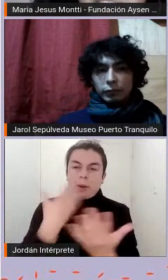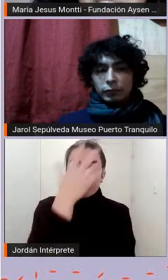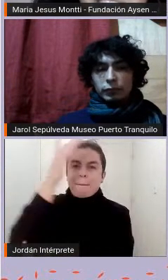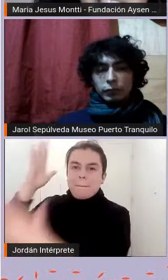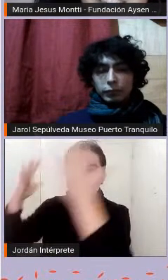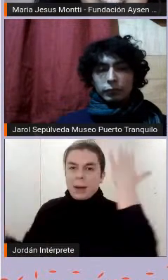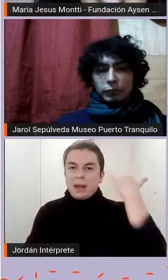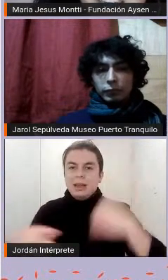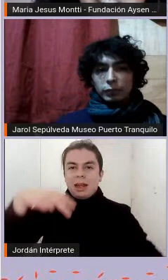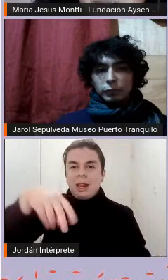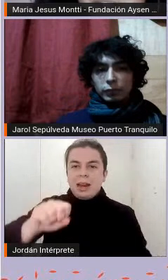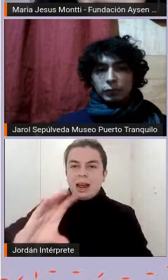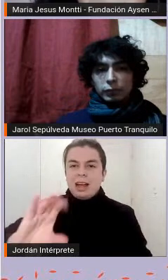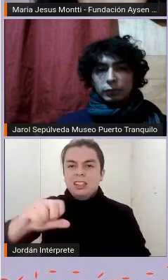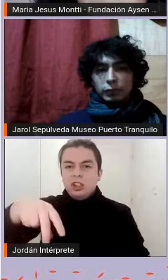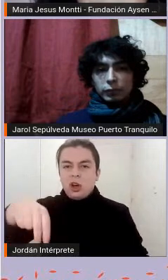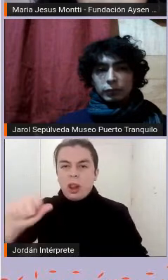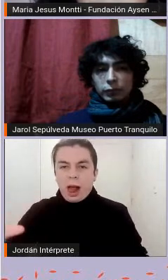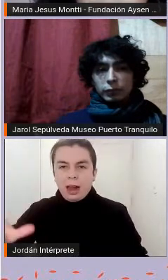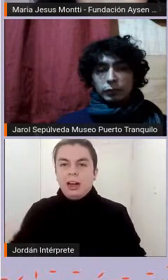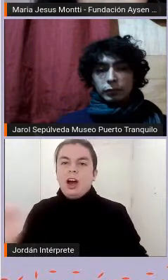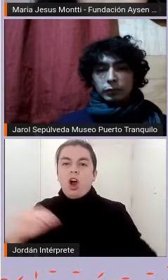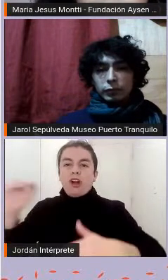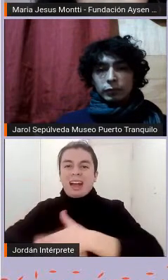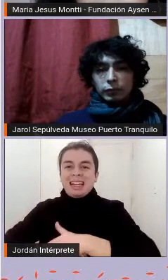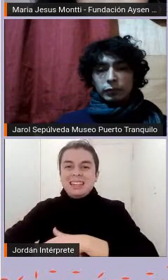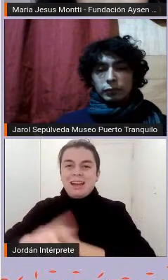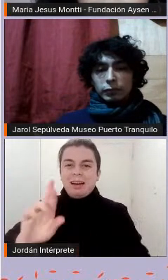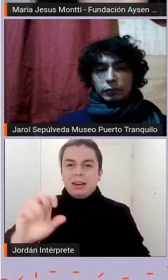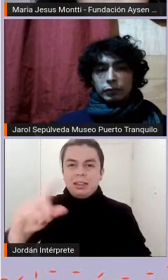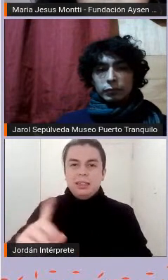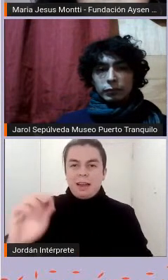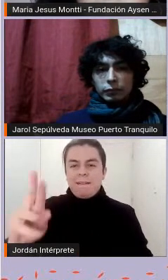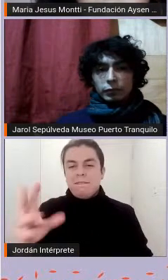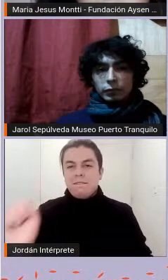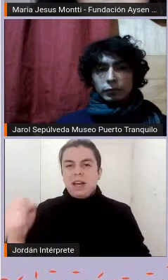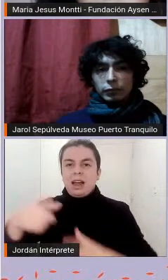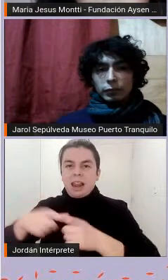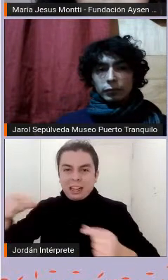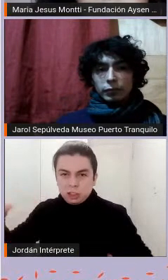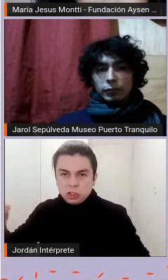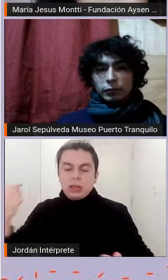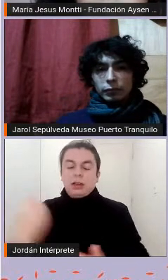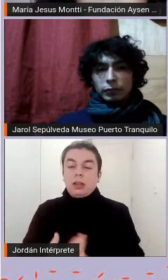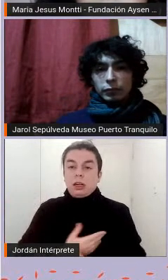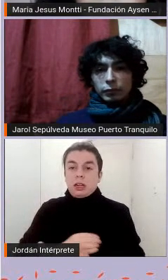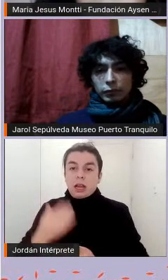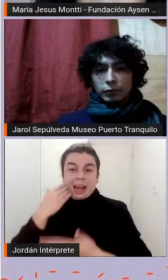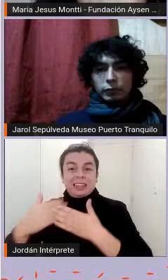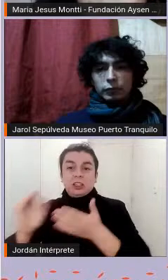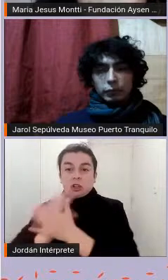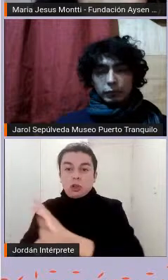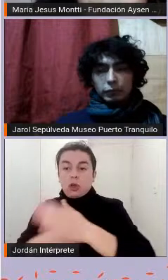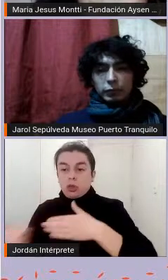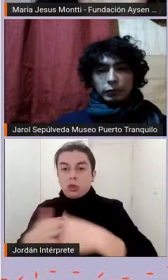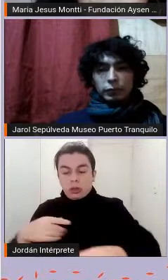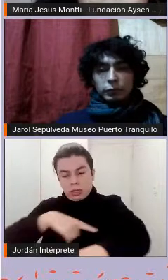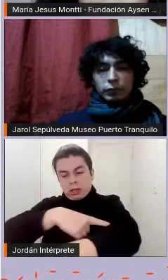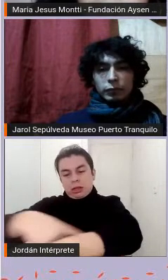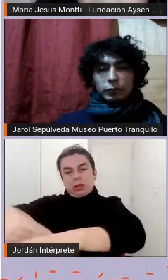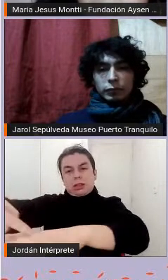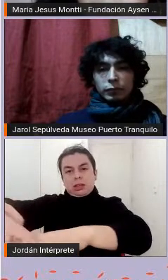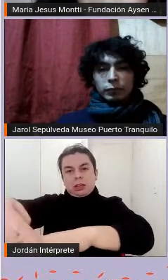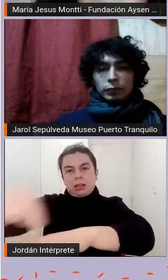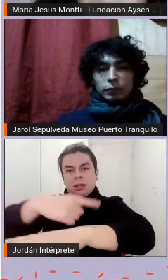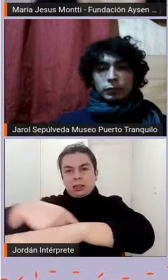etcétera. Y que casi el 90% de este porcentaje se encuentra en el litoral de Aysén, que es lo que en el fondo